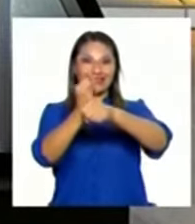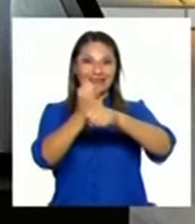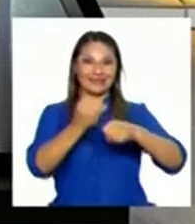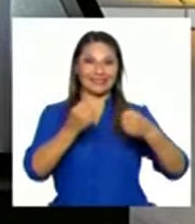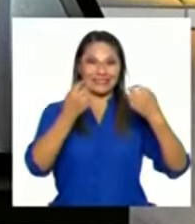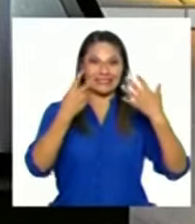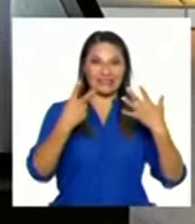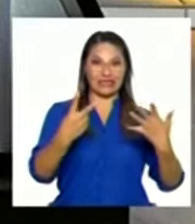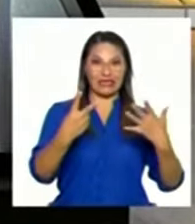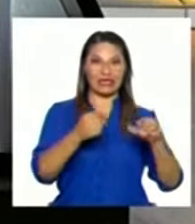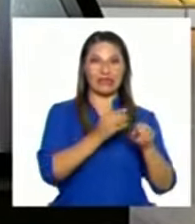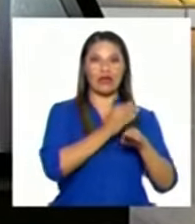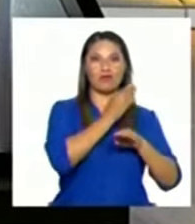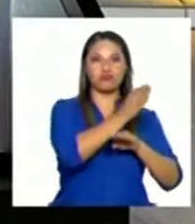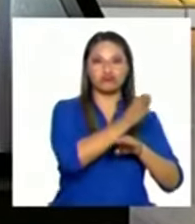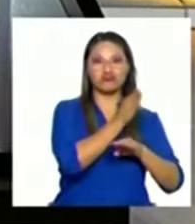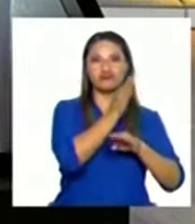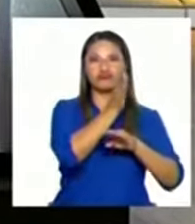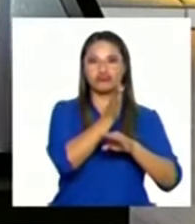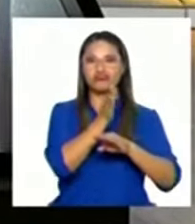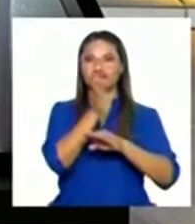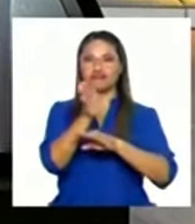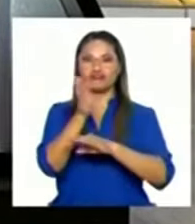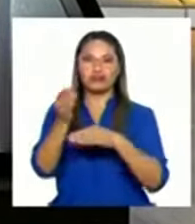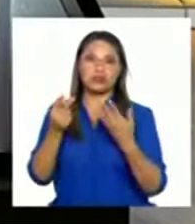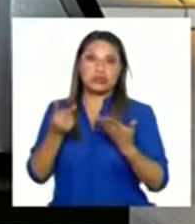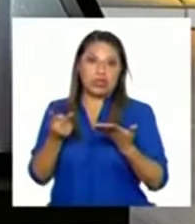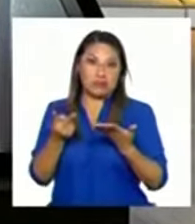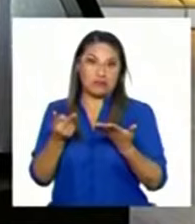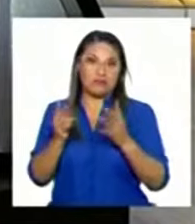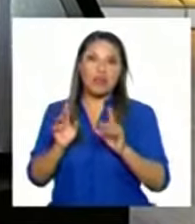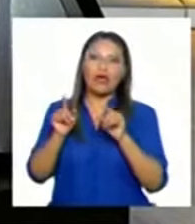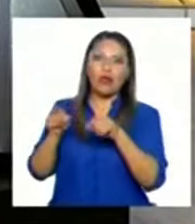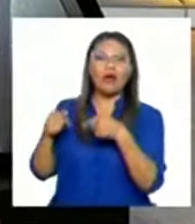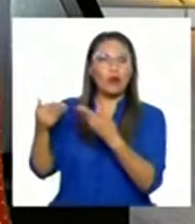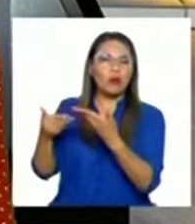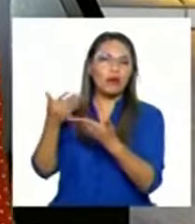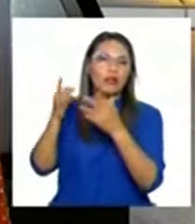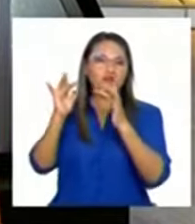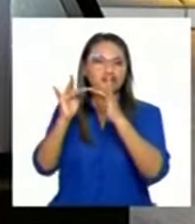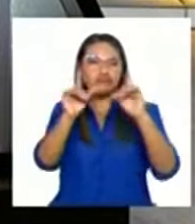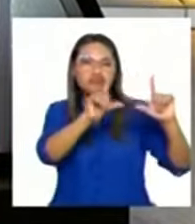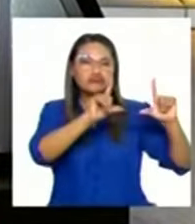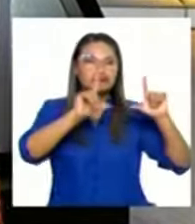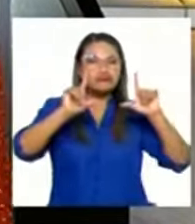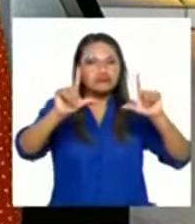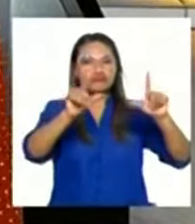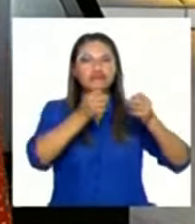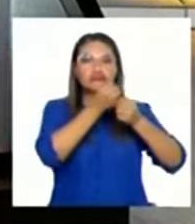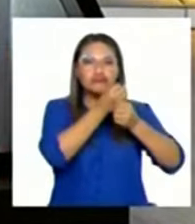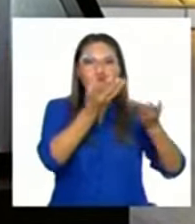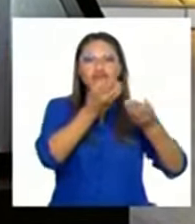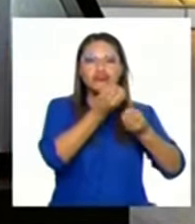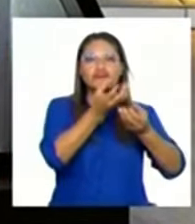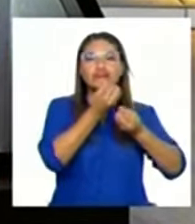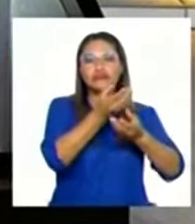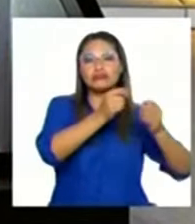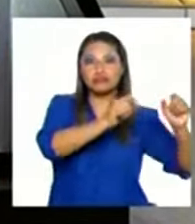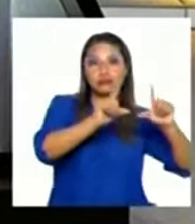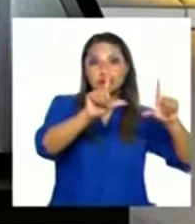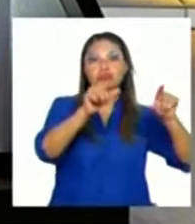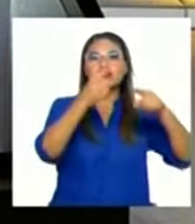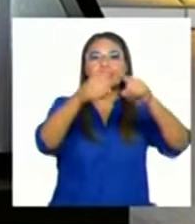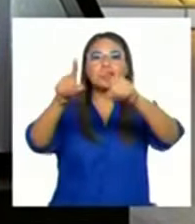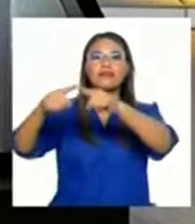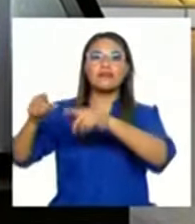Claro, hemos estado justamente apreciando toda la homilía y esta transmisión de la Eucaristía que se ha vivido, pues, en esta iglesia de